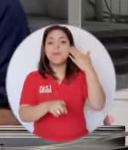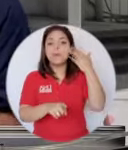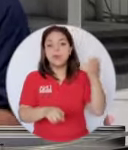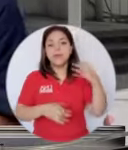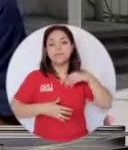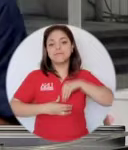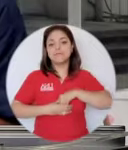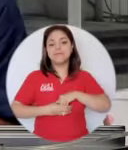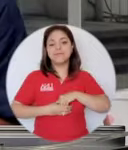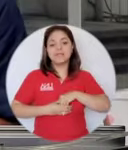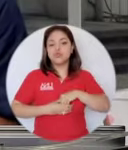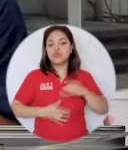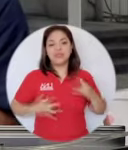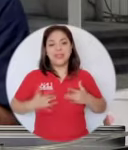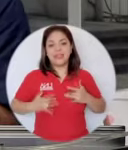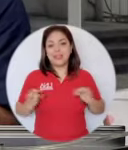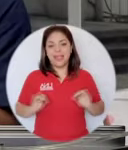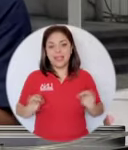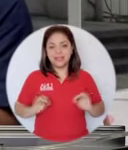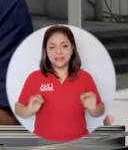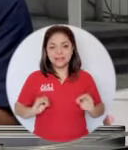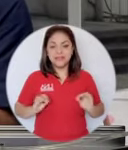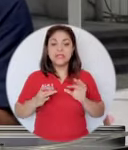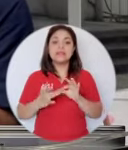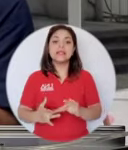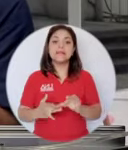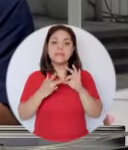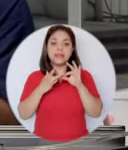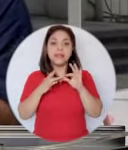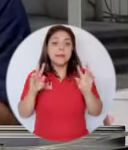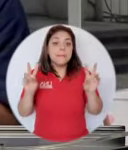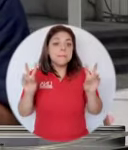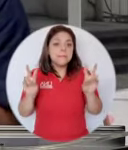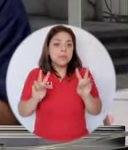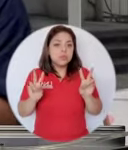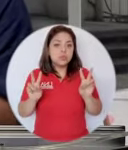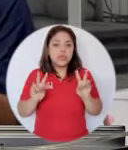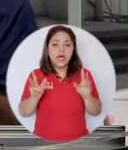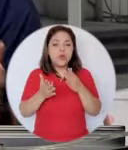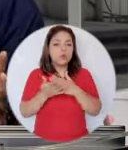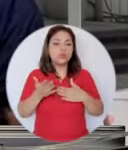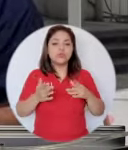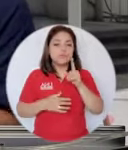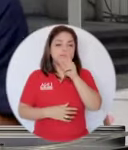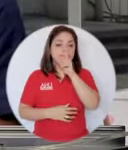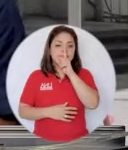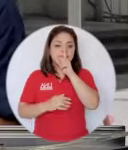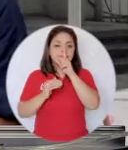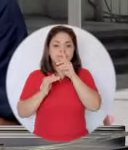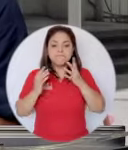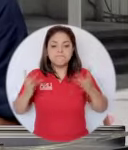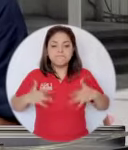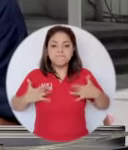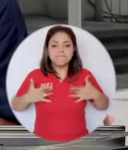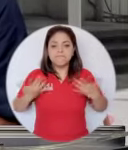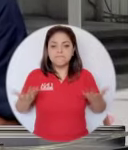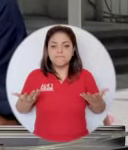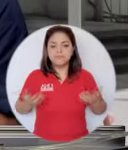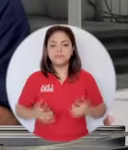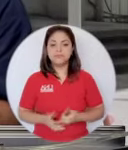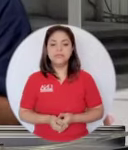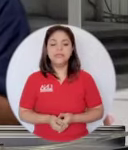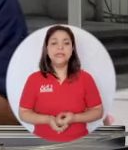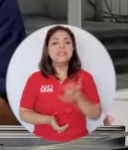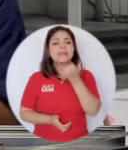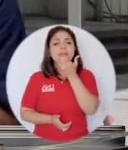menos virulentas. Entonces, ¿qué sucede? Mucha de esta gente que